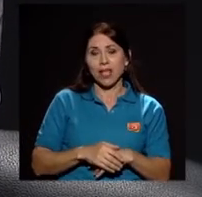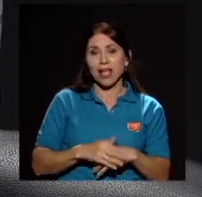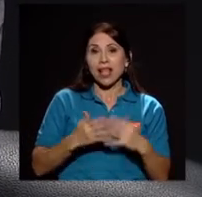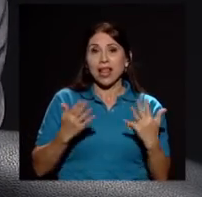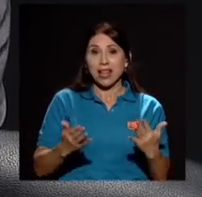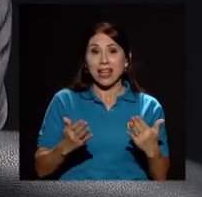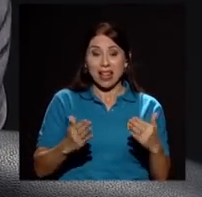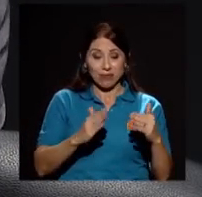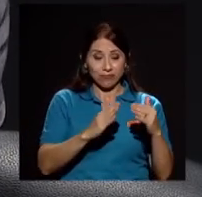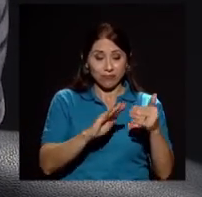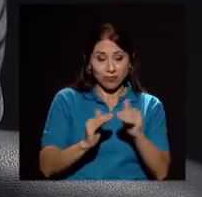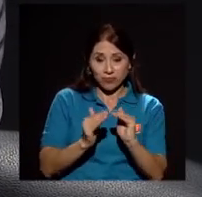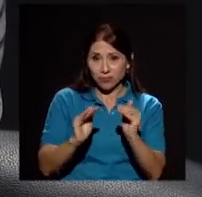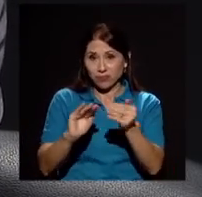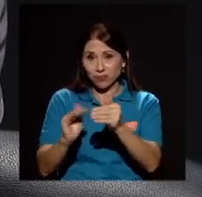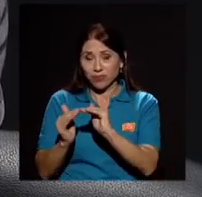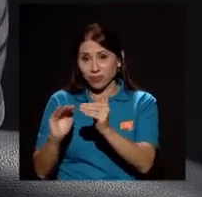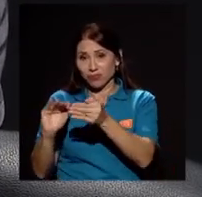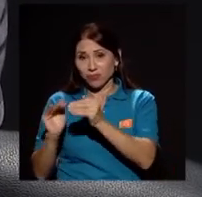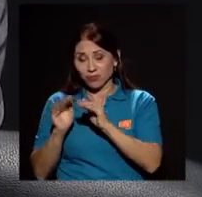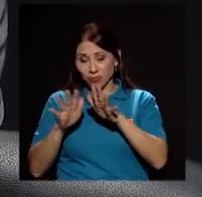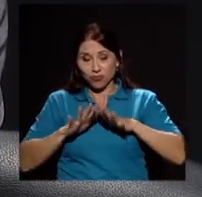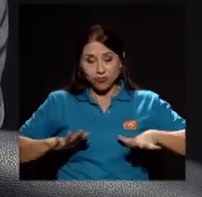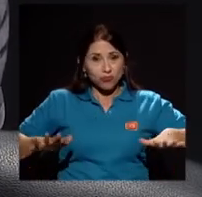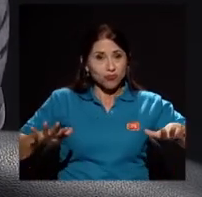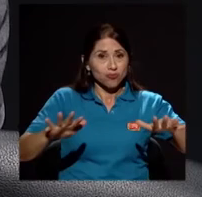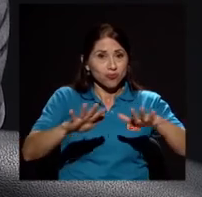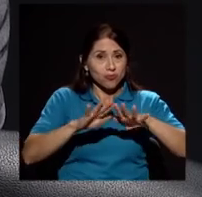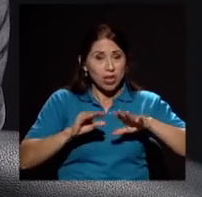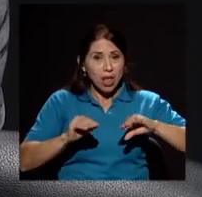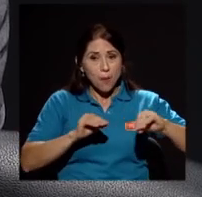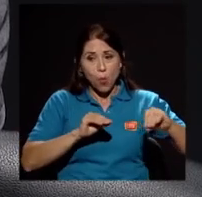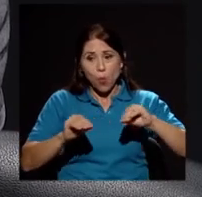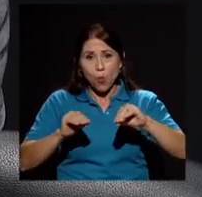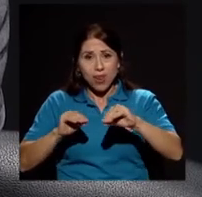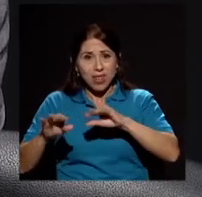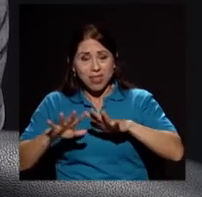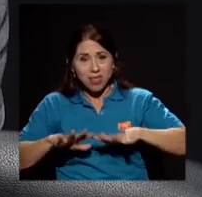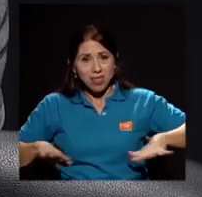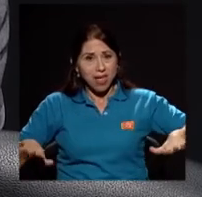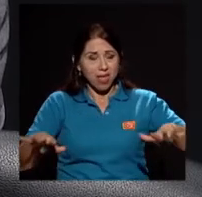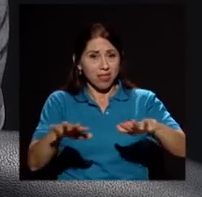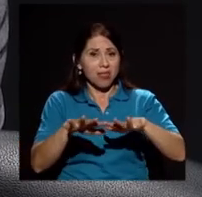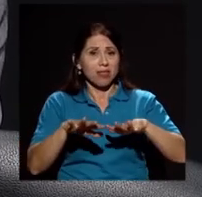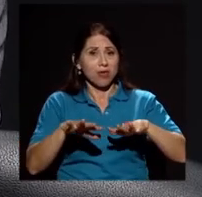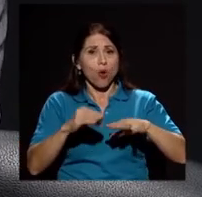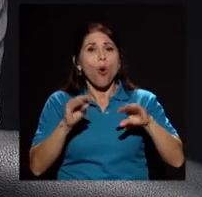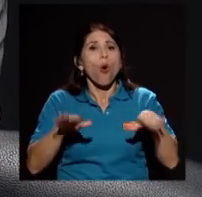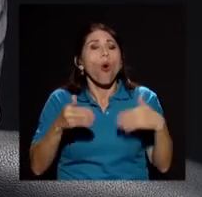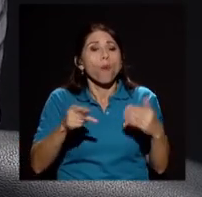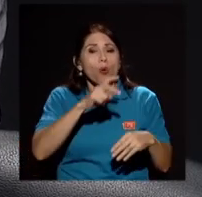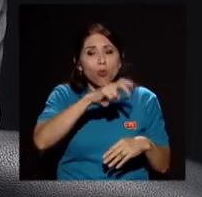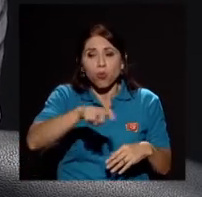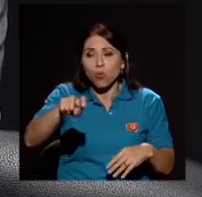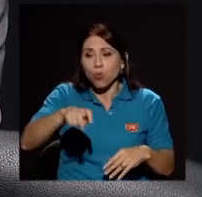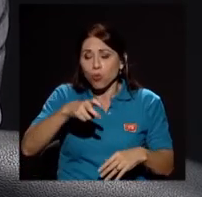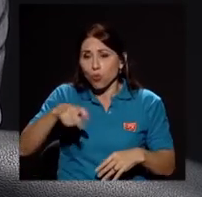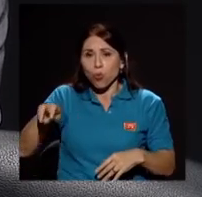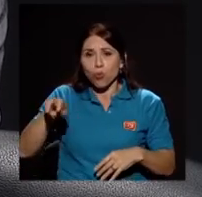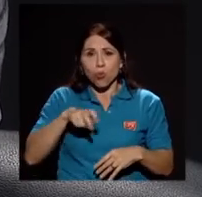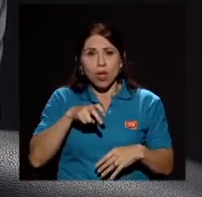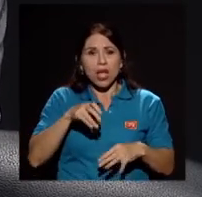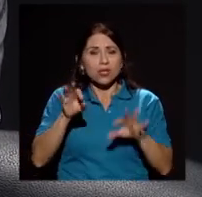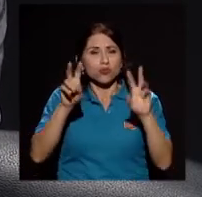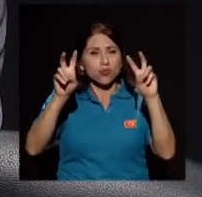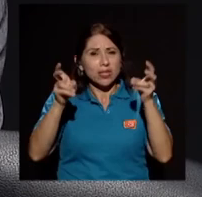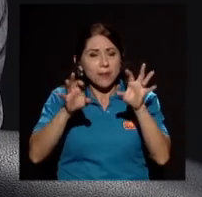extensiones es un campo que desempeñaron un papel más importante en la